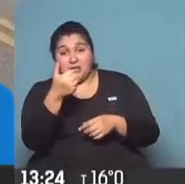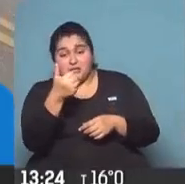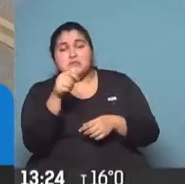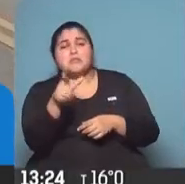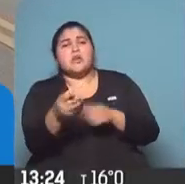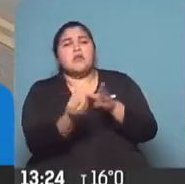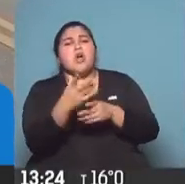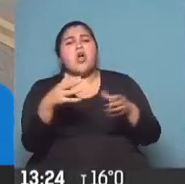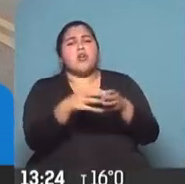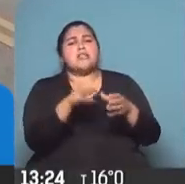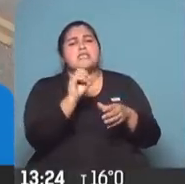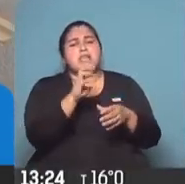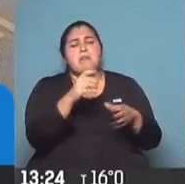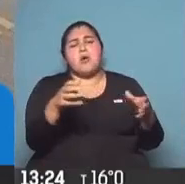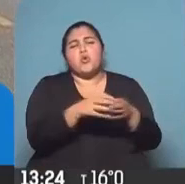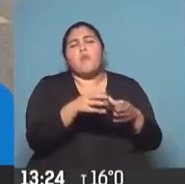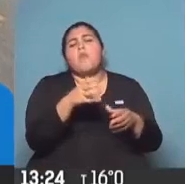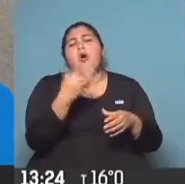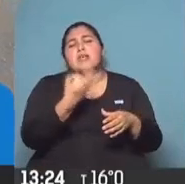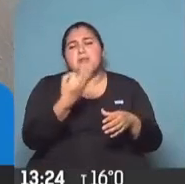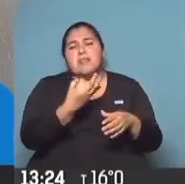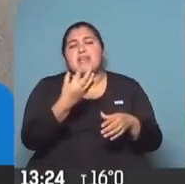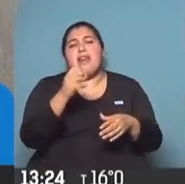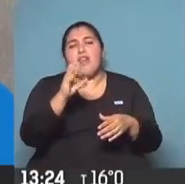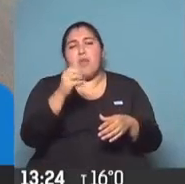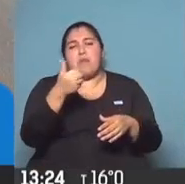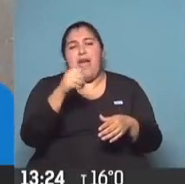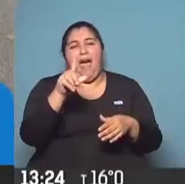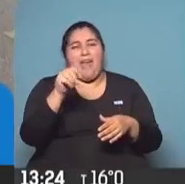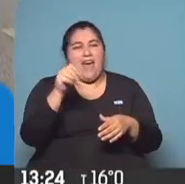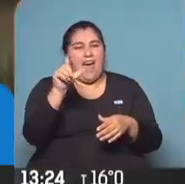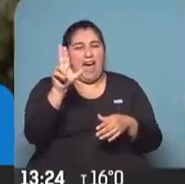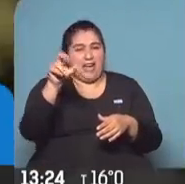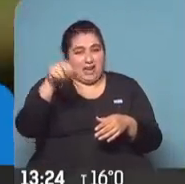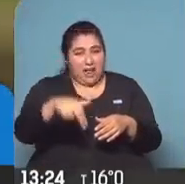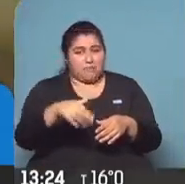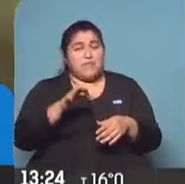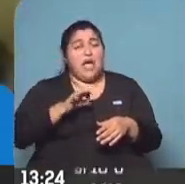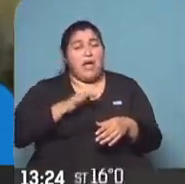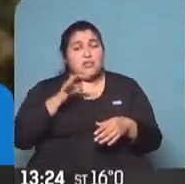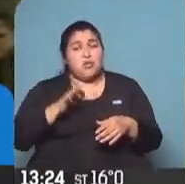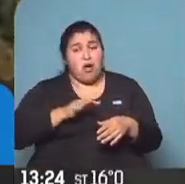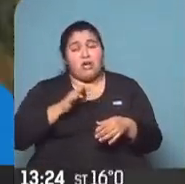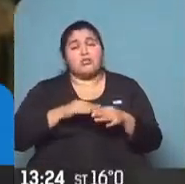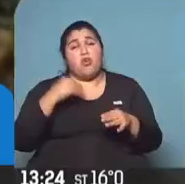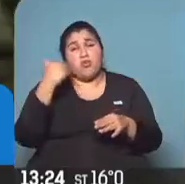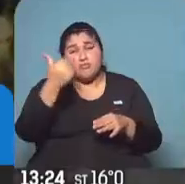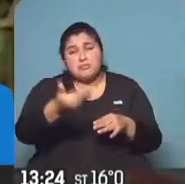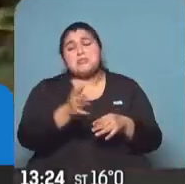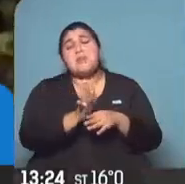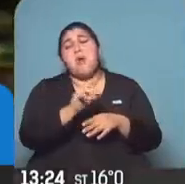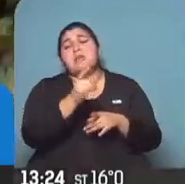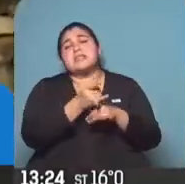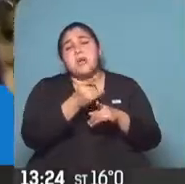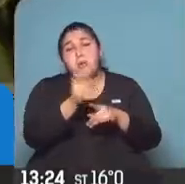las fuerzas especiales a la plana a lo largo de los años los integrantes de la agrupación fase sentencia